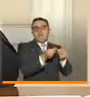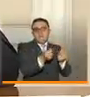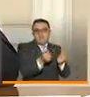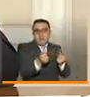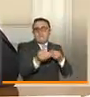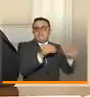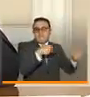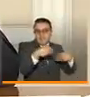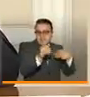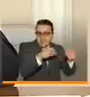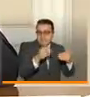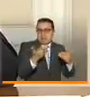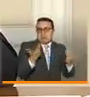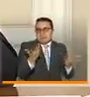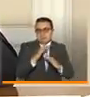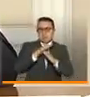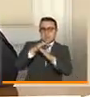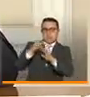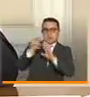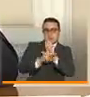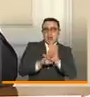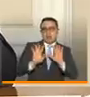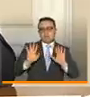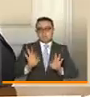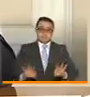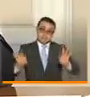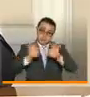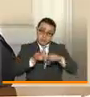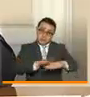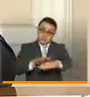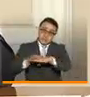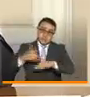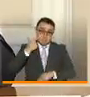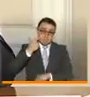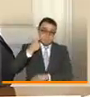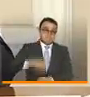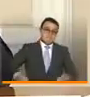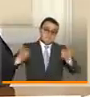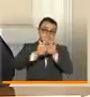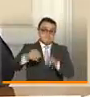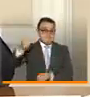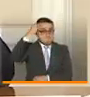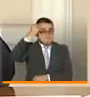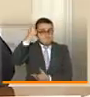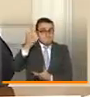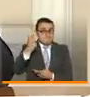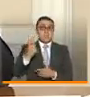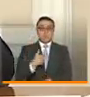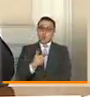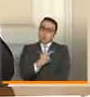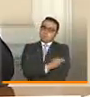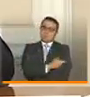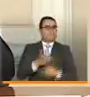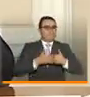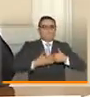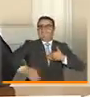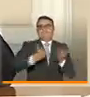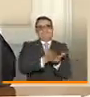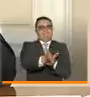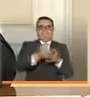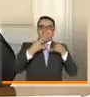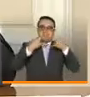las medidas de prevención. Eso es muy importante que los colombianos lo tengamos en cuenta, que nos va a tocar seguir protegiéndonos.